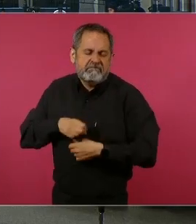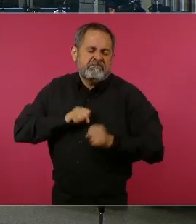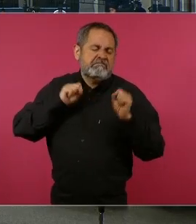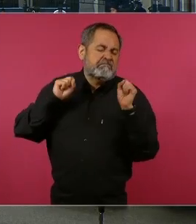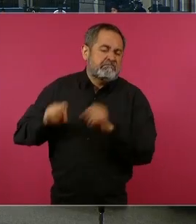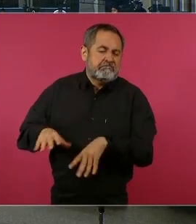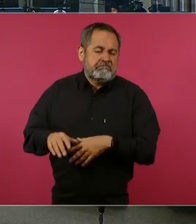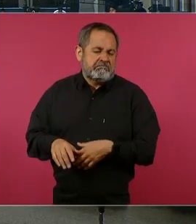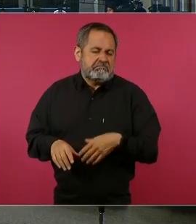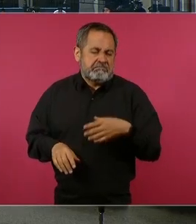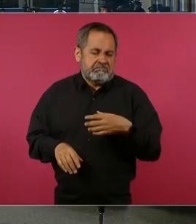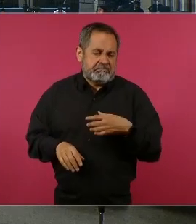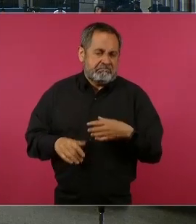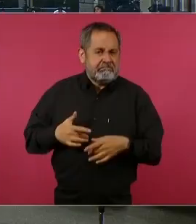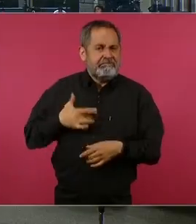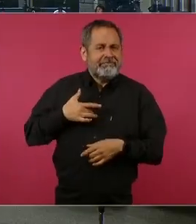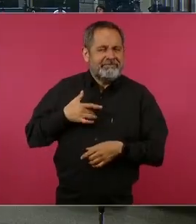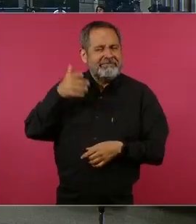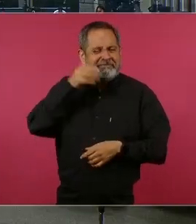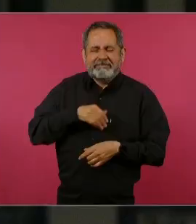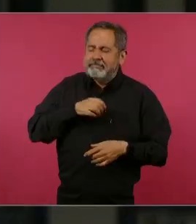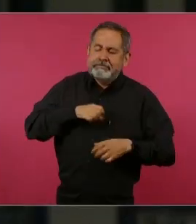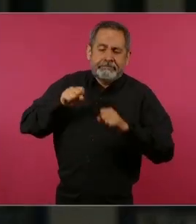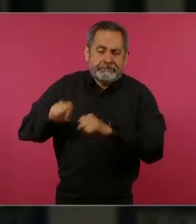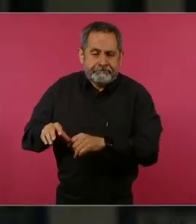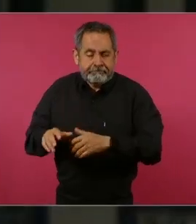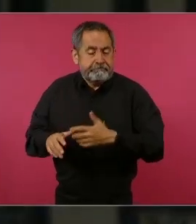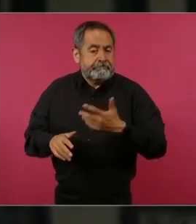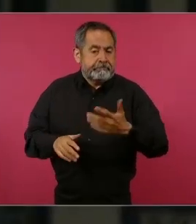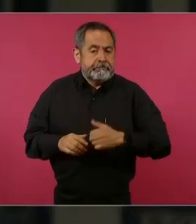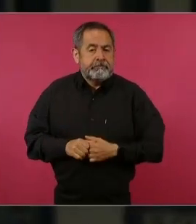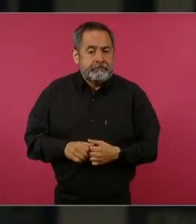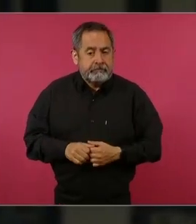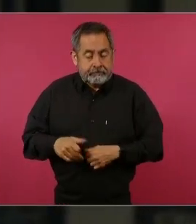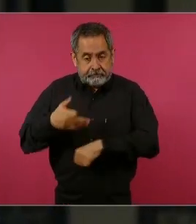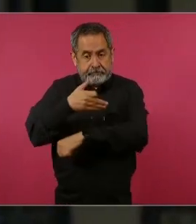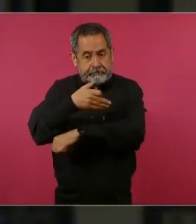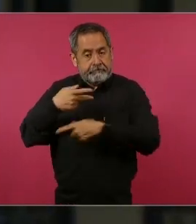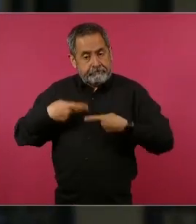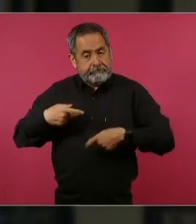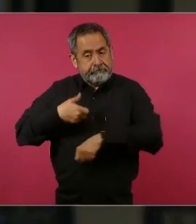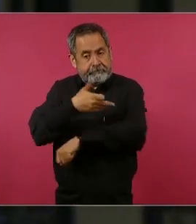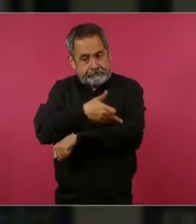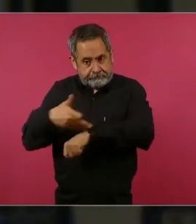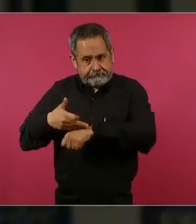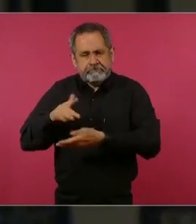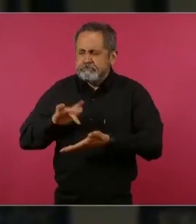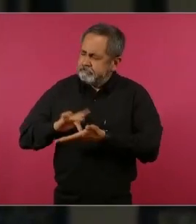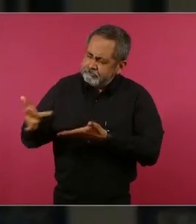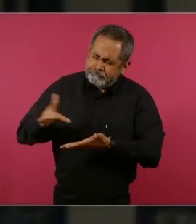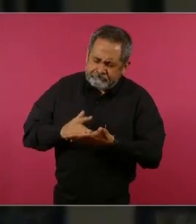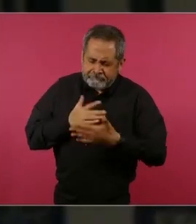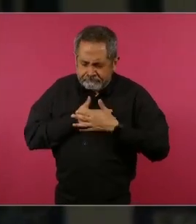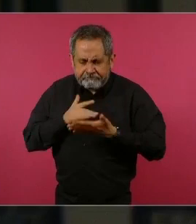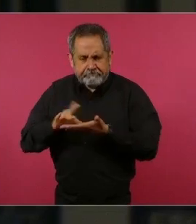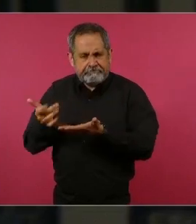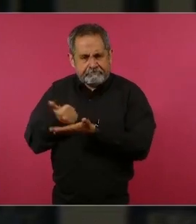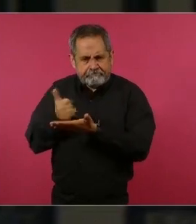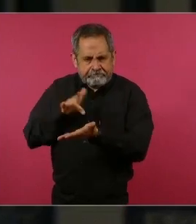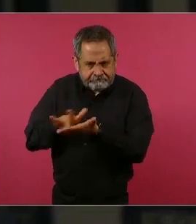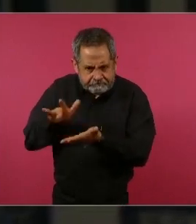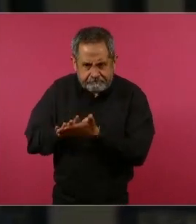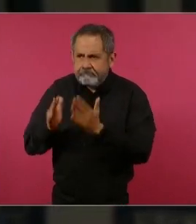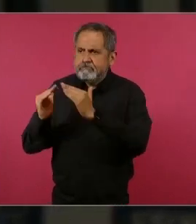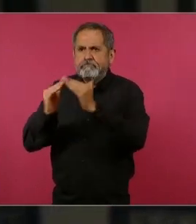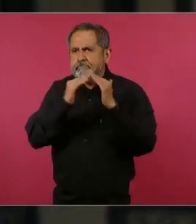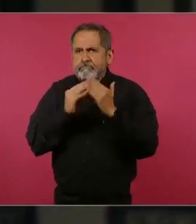pues lo más humanamente posible. Presidente, los familiares están agradecidos por el apoyo que les ha dado, el mejoramiento de